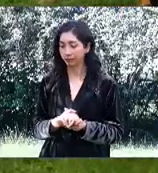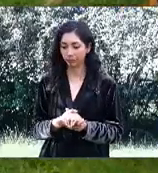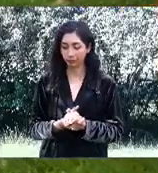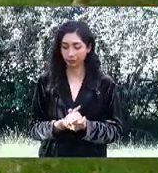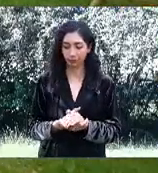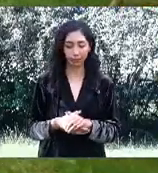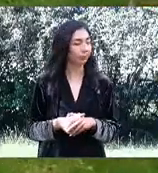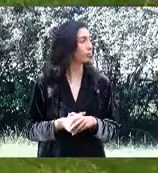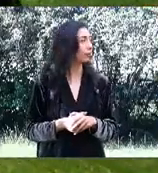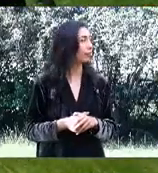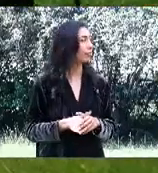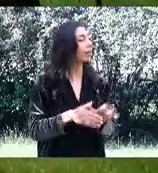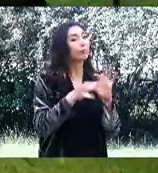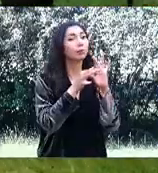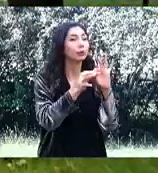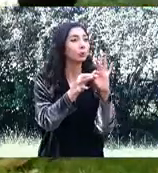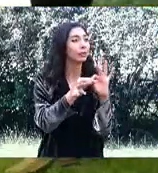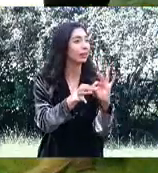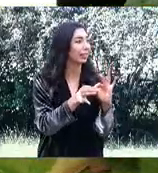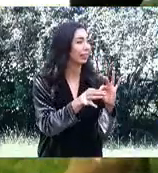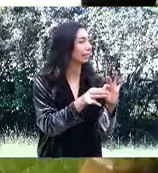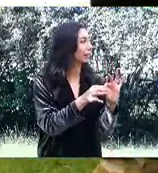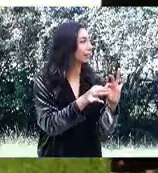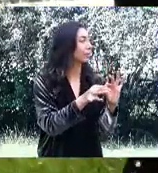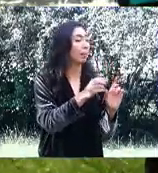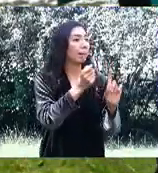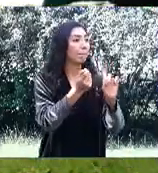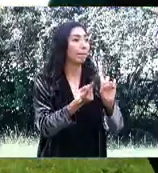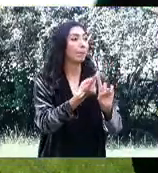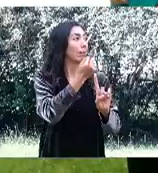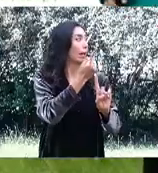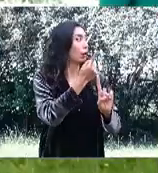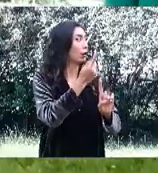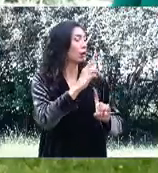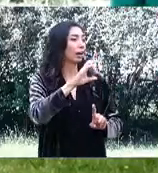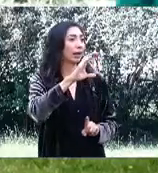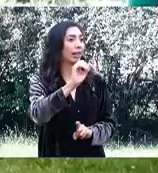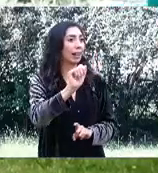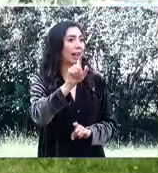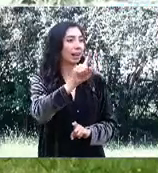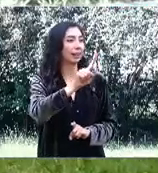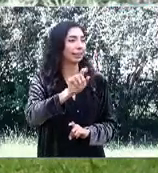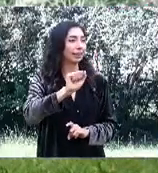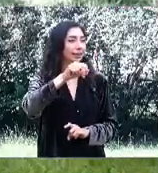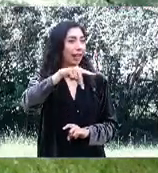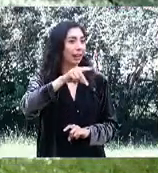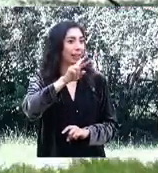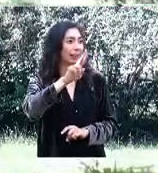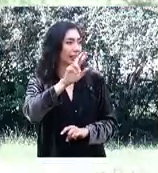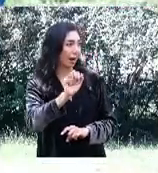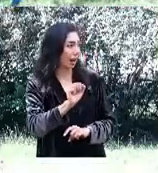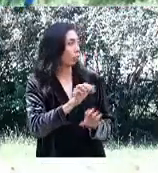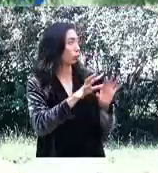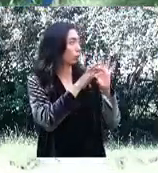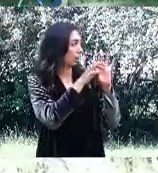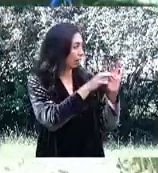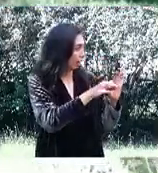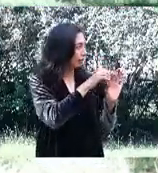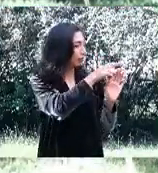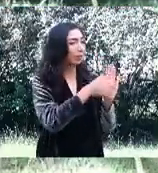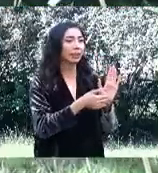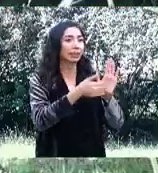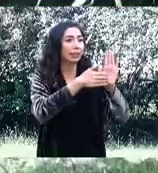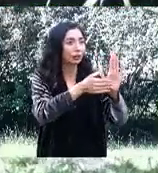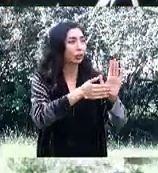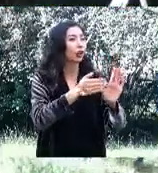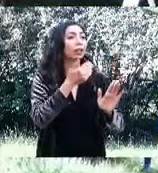pantalla Muchas gracias eh primero que nada Casandra por esta presentación tan sentida y tan honesta